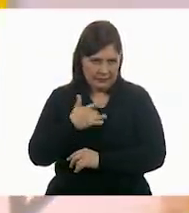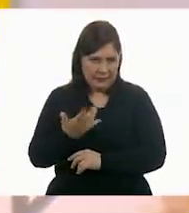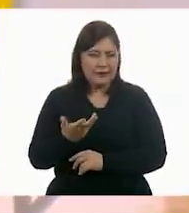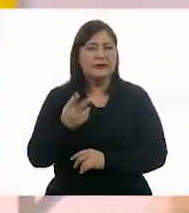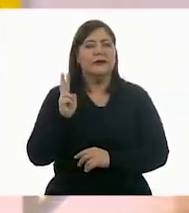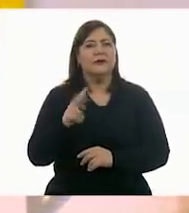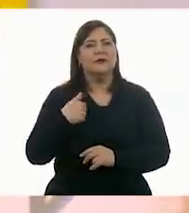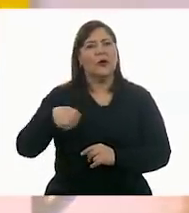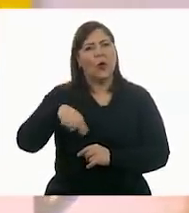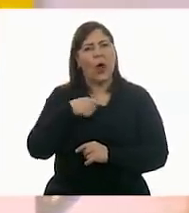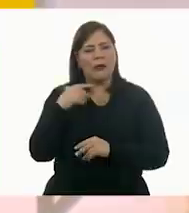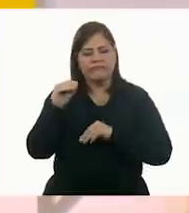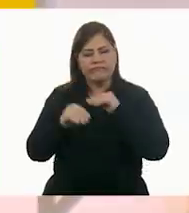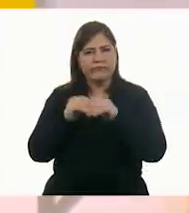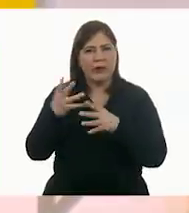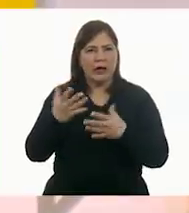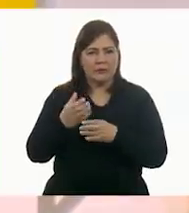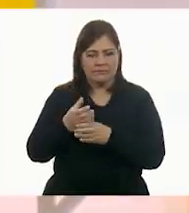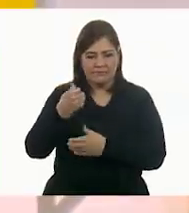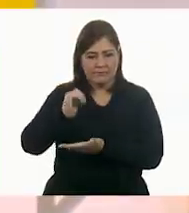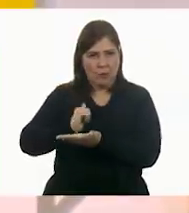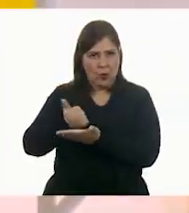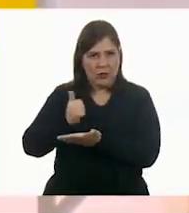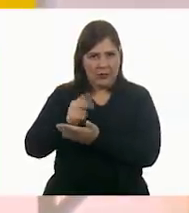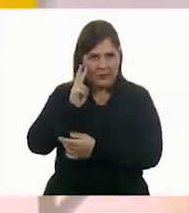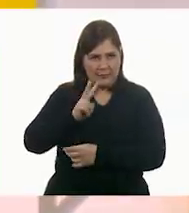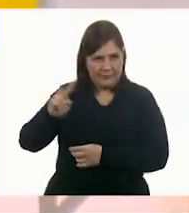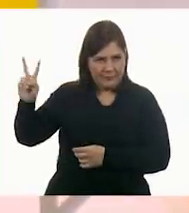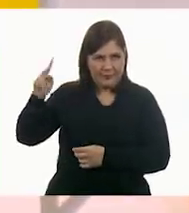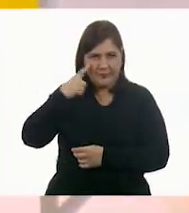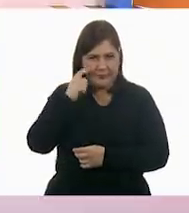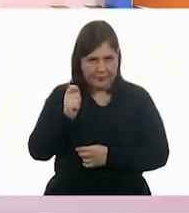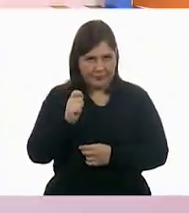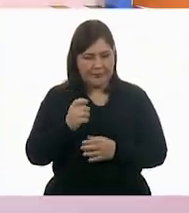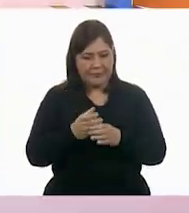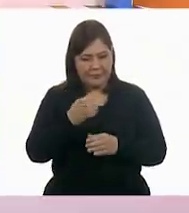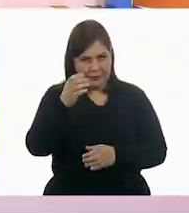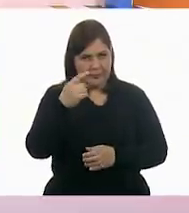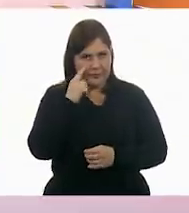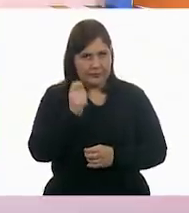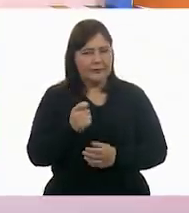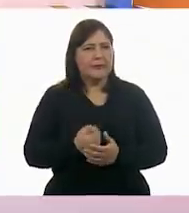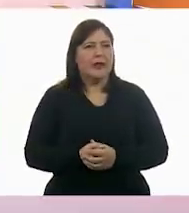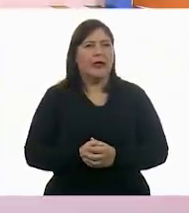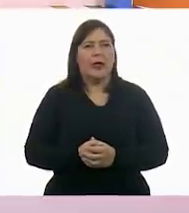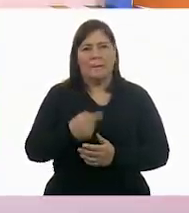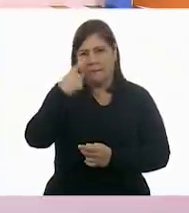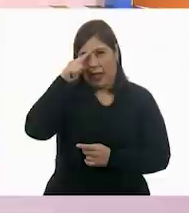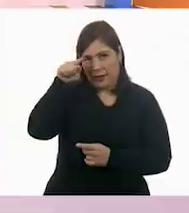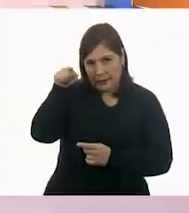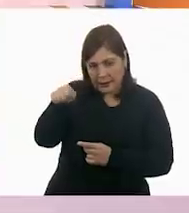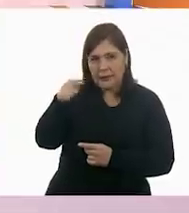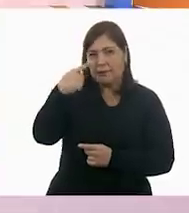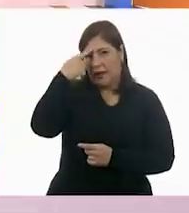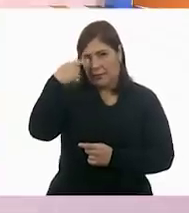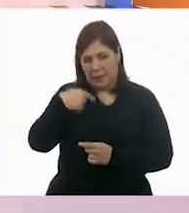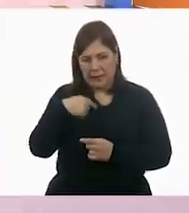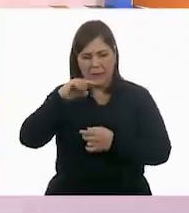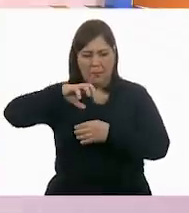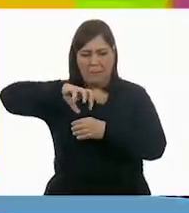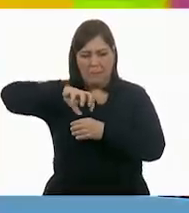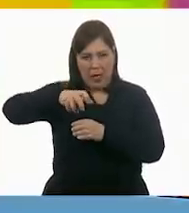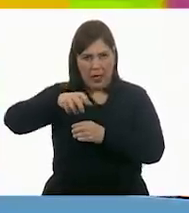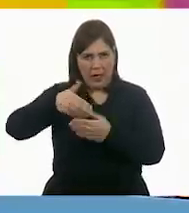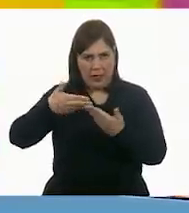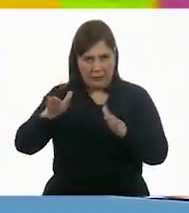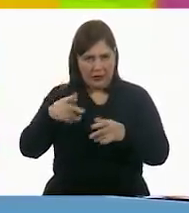nosotros una botellita. Mira, Mariana. Aquí te puse una botellita para ti y una para mí. Destápala. Es